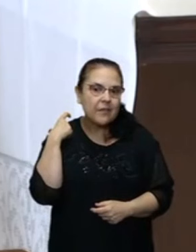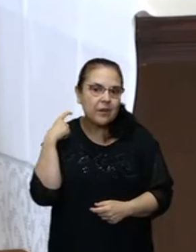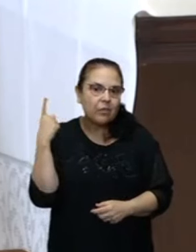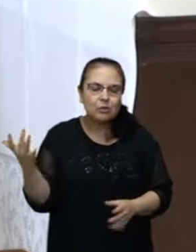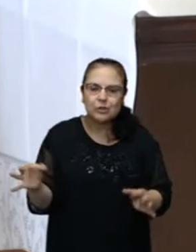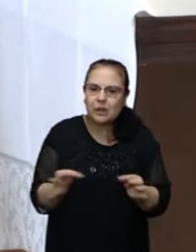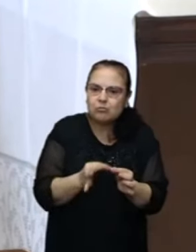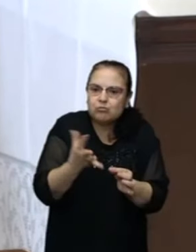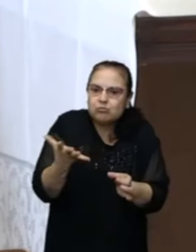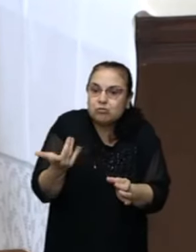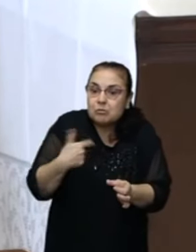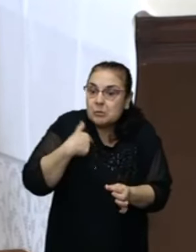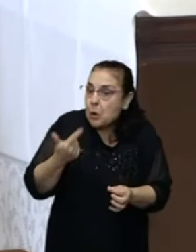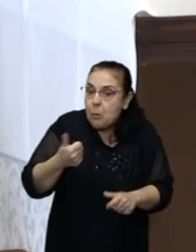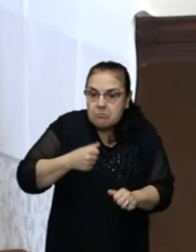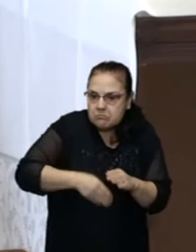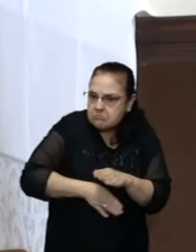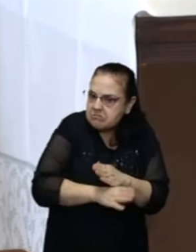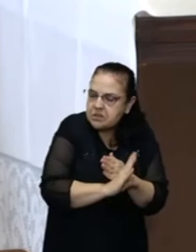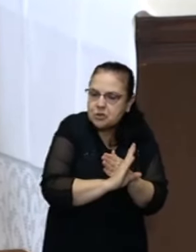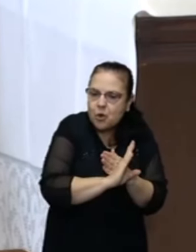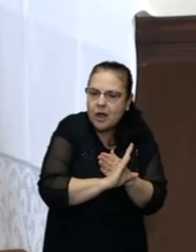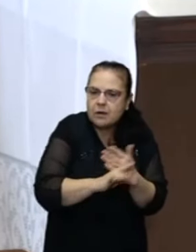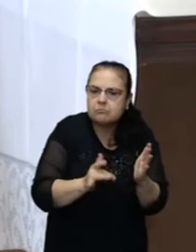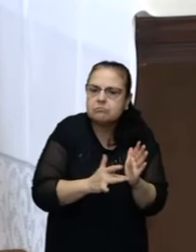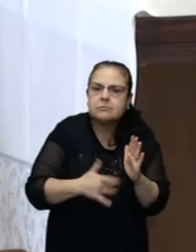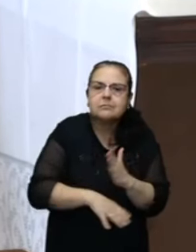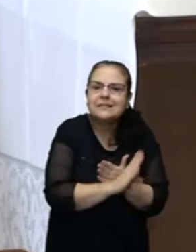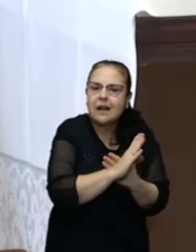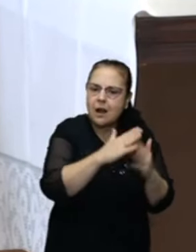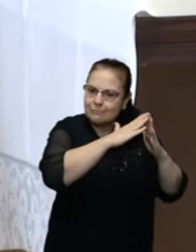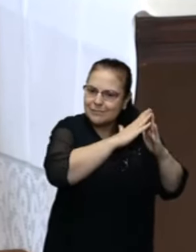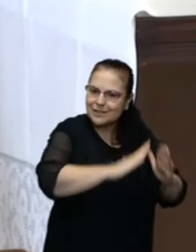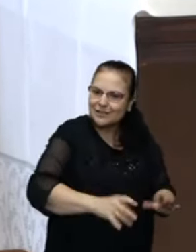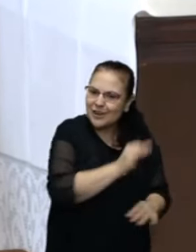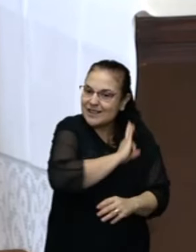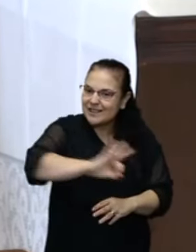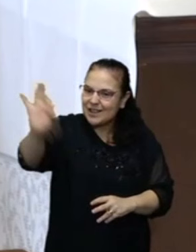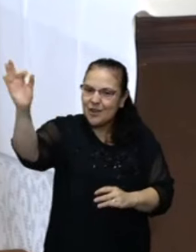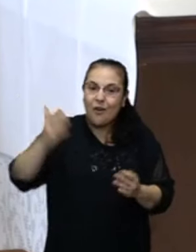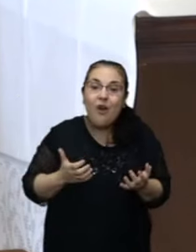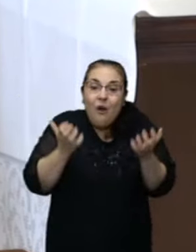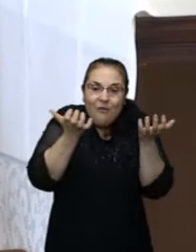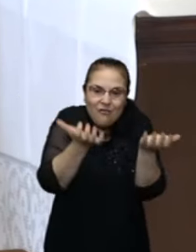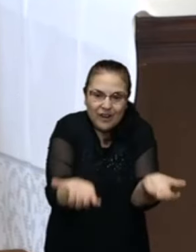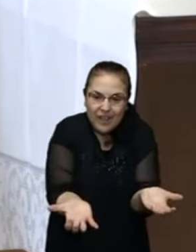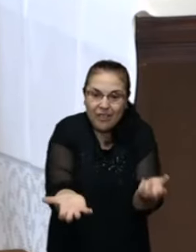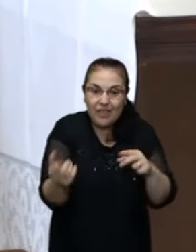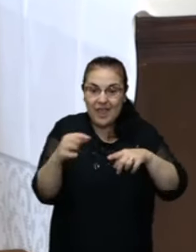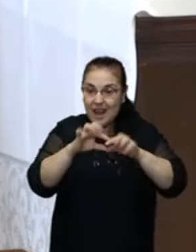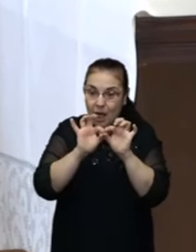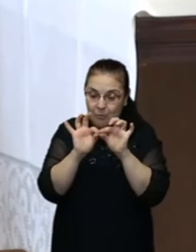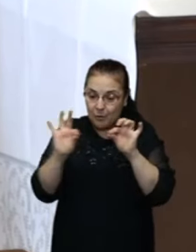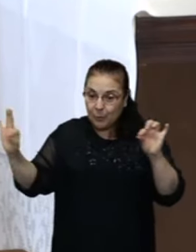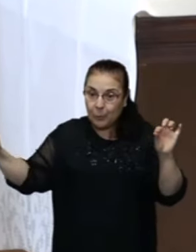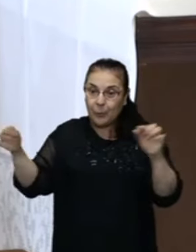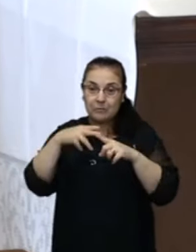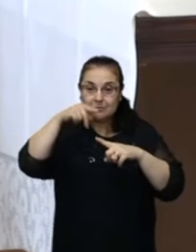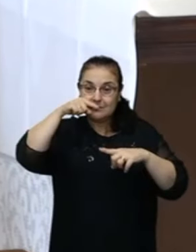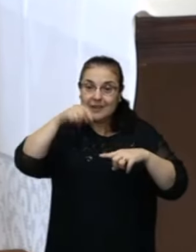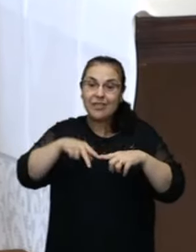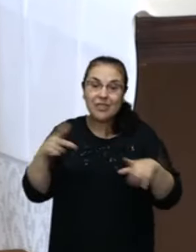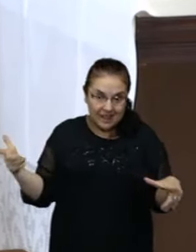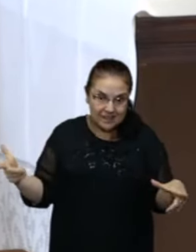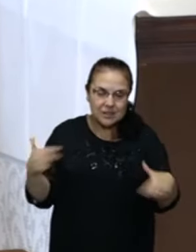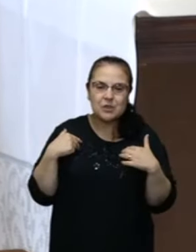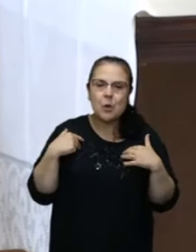suerte a él entrar en el santuario del Señor a ofrecer el incienso. La muchedumbre del pueblo